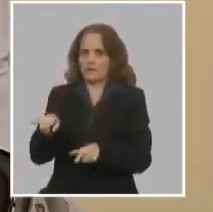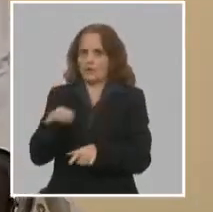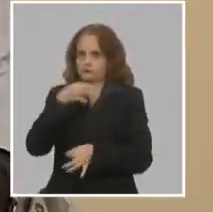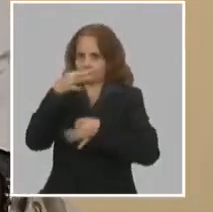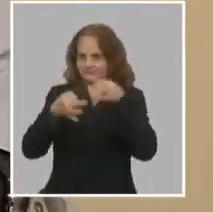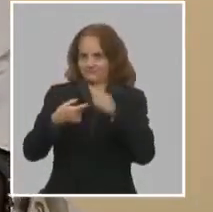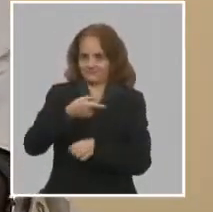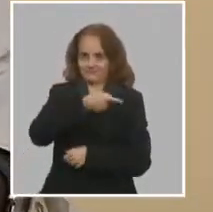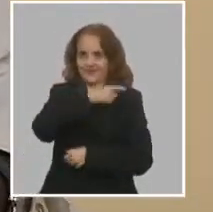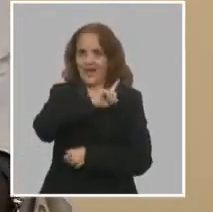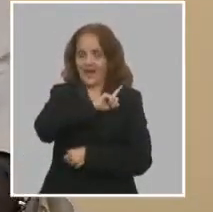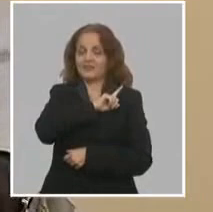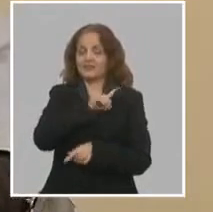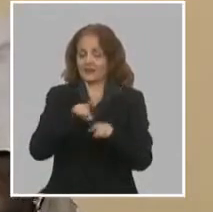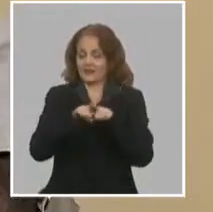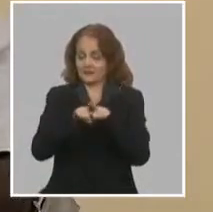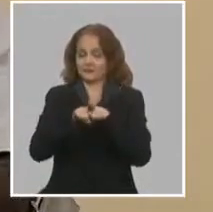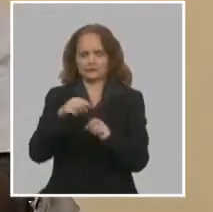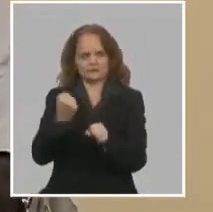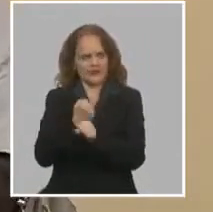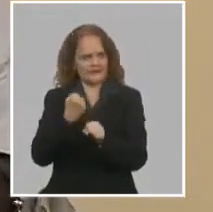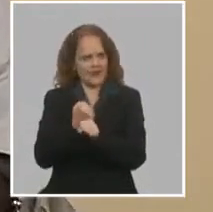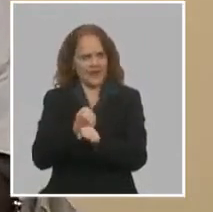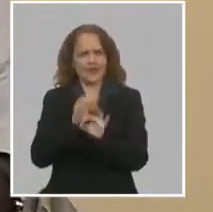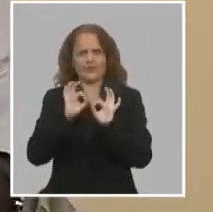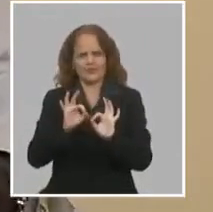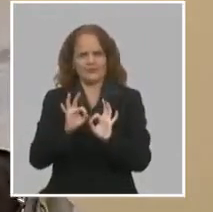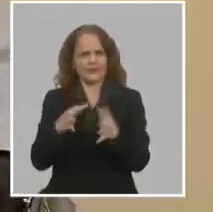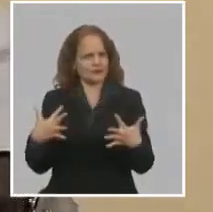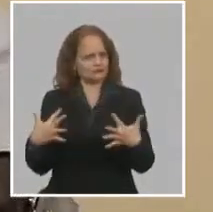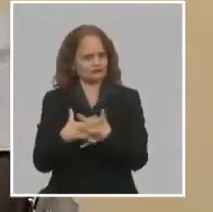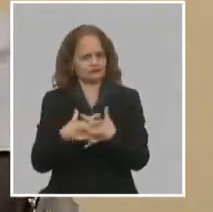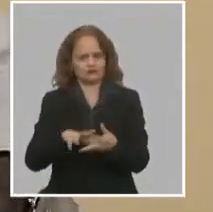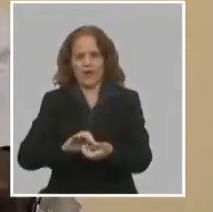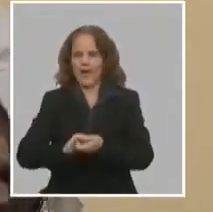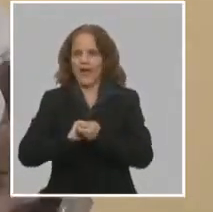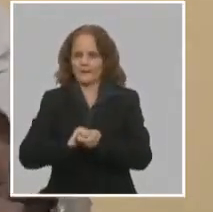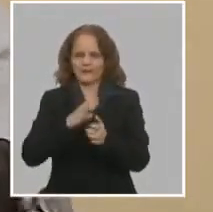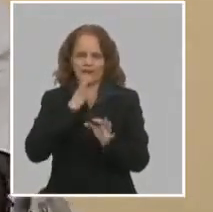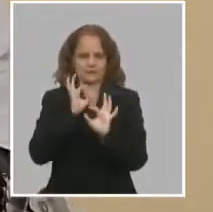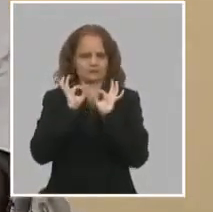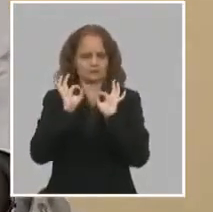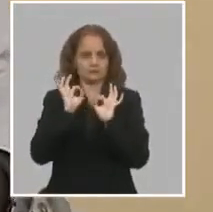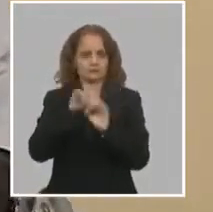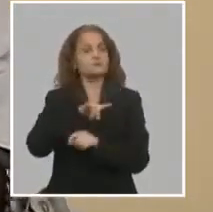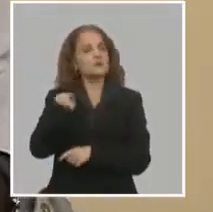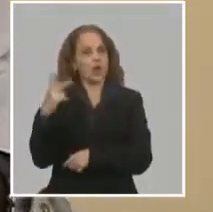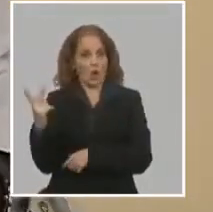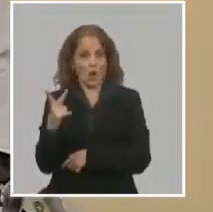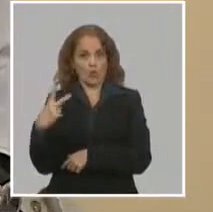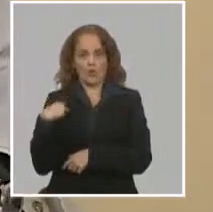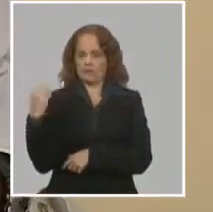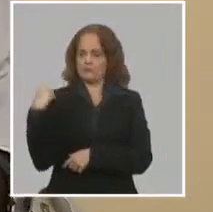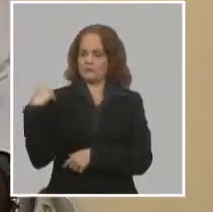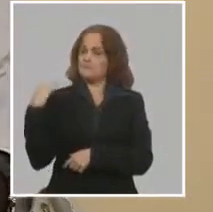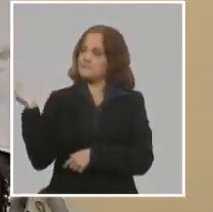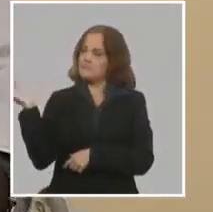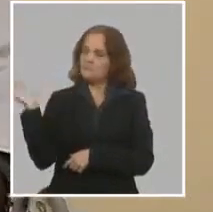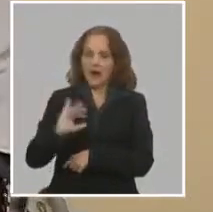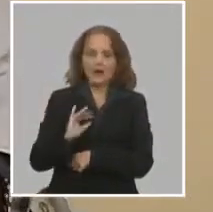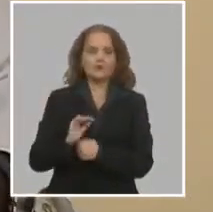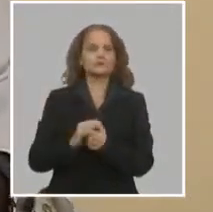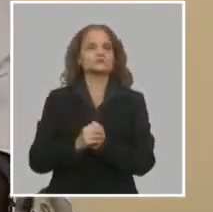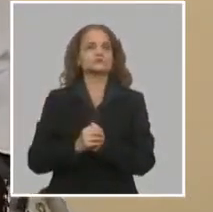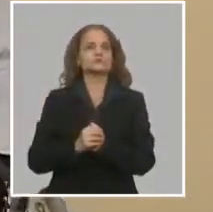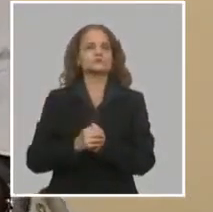los años que llevamos trabajando y que nos une una amistad excelente, nos llama y a pesar del tamaño me dice: